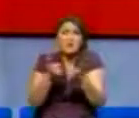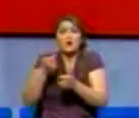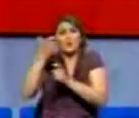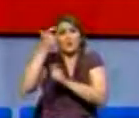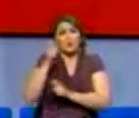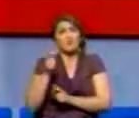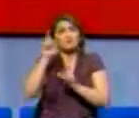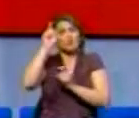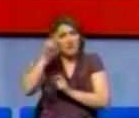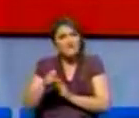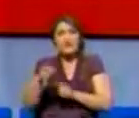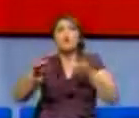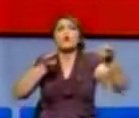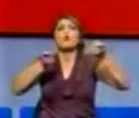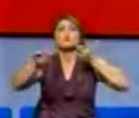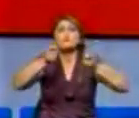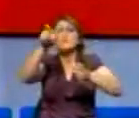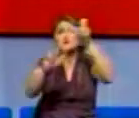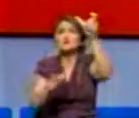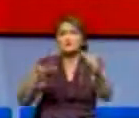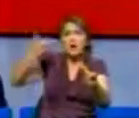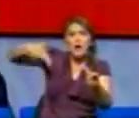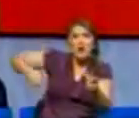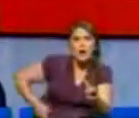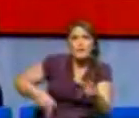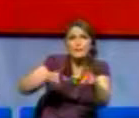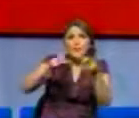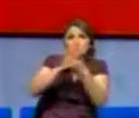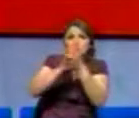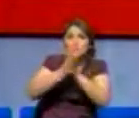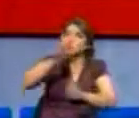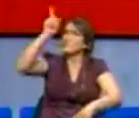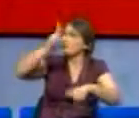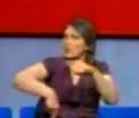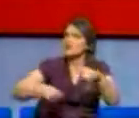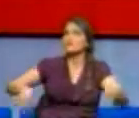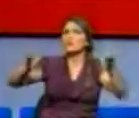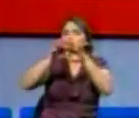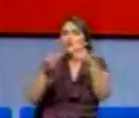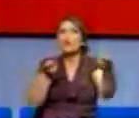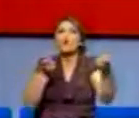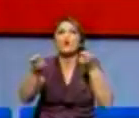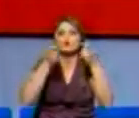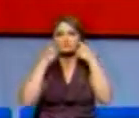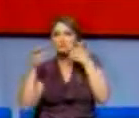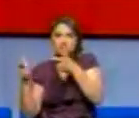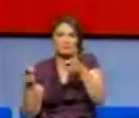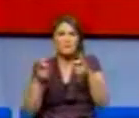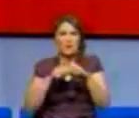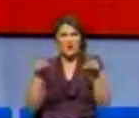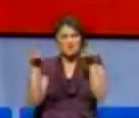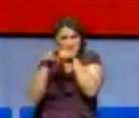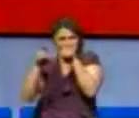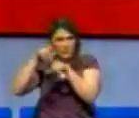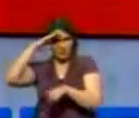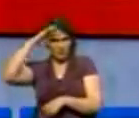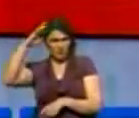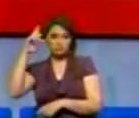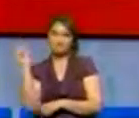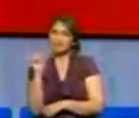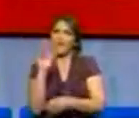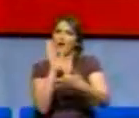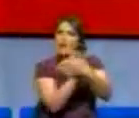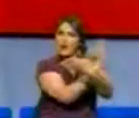propio de Fuerzas Armadas. Y está bien que eso se haga, pero hasta allí no podemos convertirlos en policías, no es su rol. Tienen que